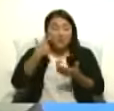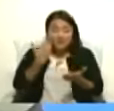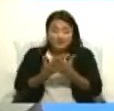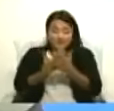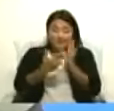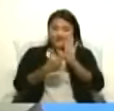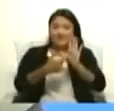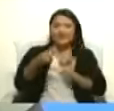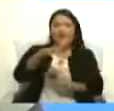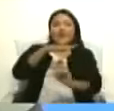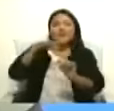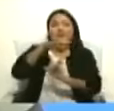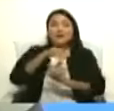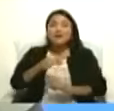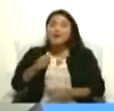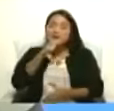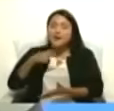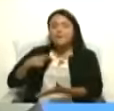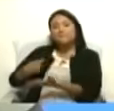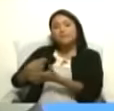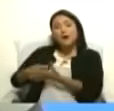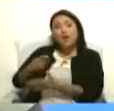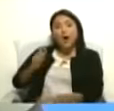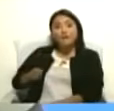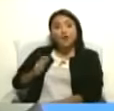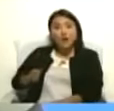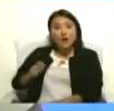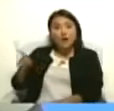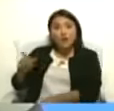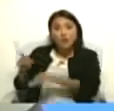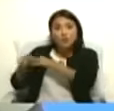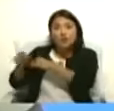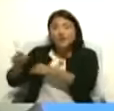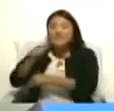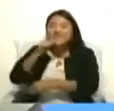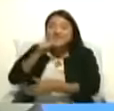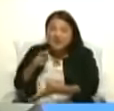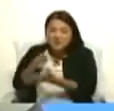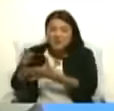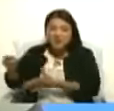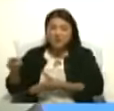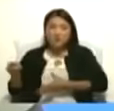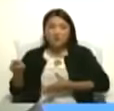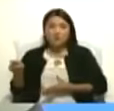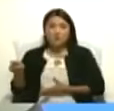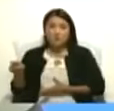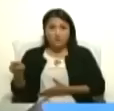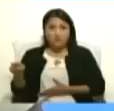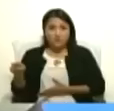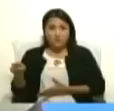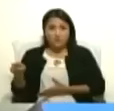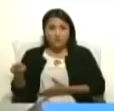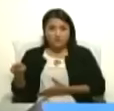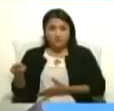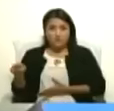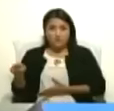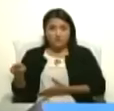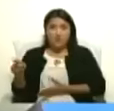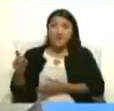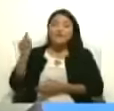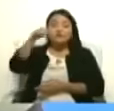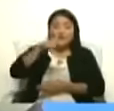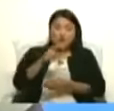Leonel quién pagó los abogados de la República Cooperativa de Guyana ante la Corte